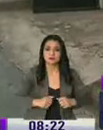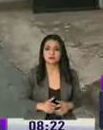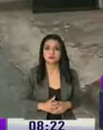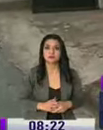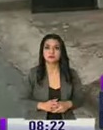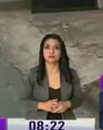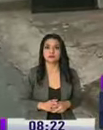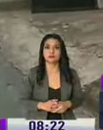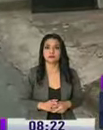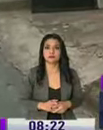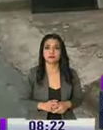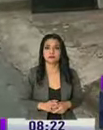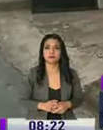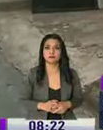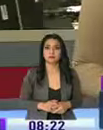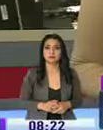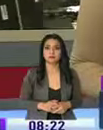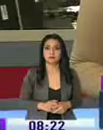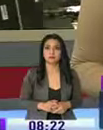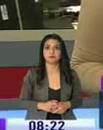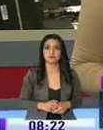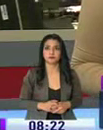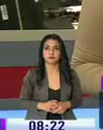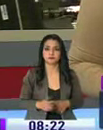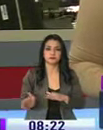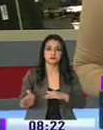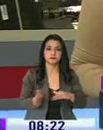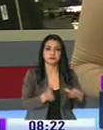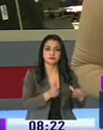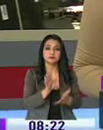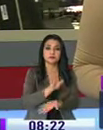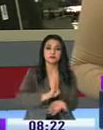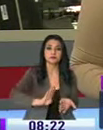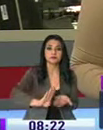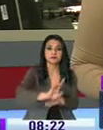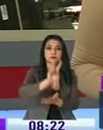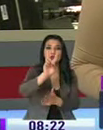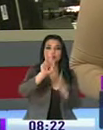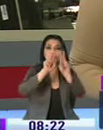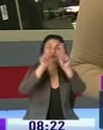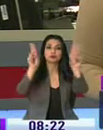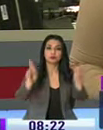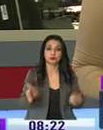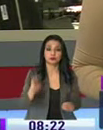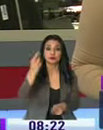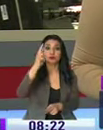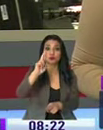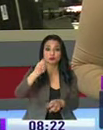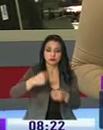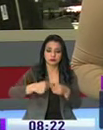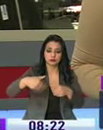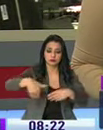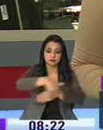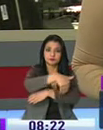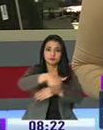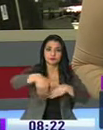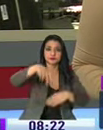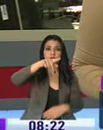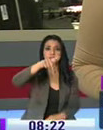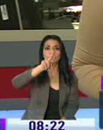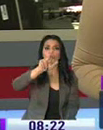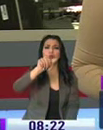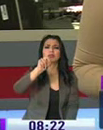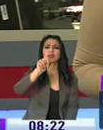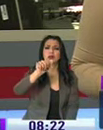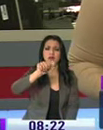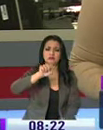informó Andrea Orbe. Mientras tanto, en el sector de los dos puentes, en el sur de Quito, la calle Punae se encuentra en malas condiciones.